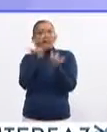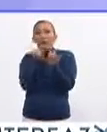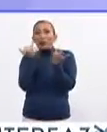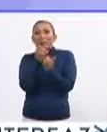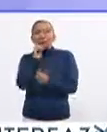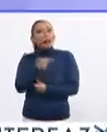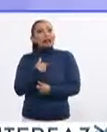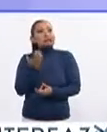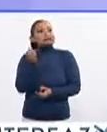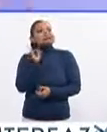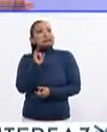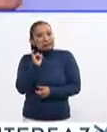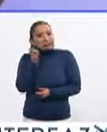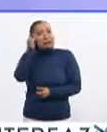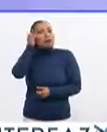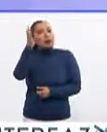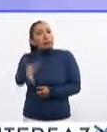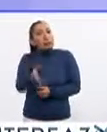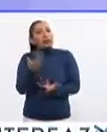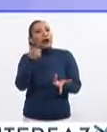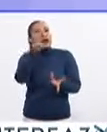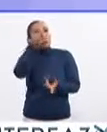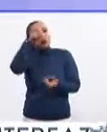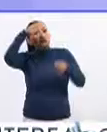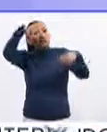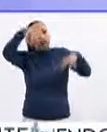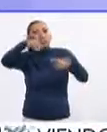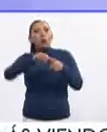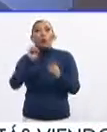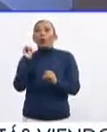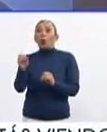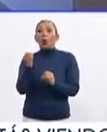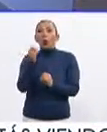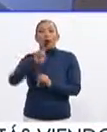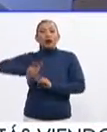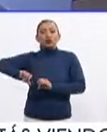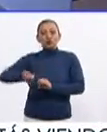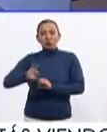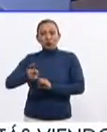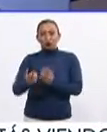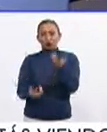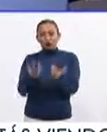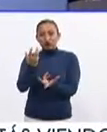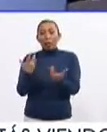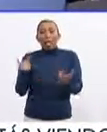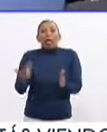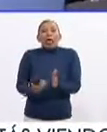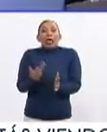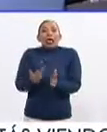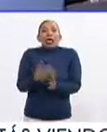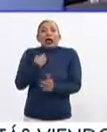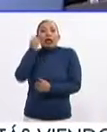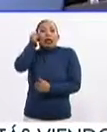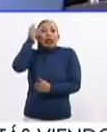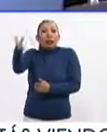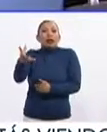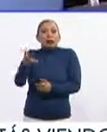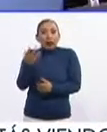ocasionaba lo mismo, que se le olvidaba si dejaron una luz encendida o la estufa, que era lo más recurrente.